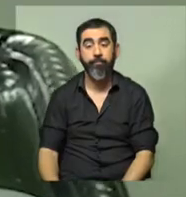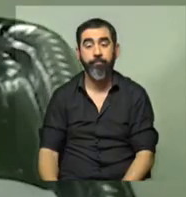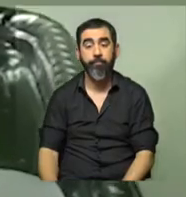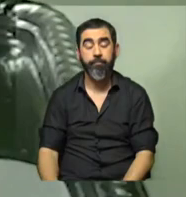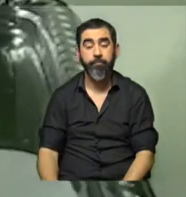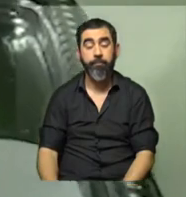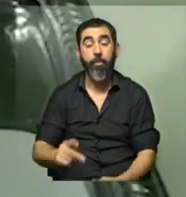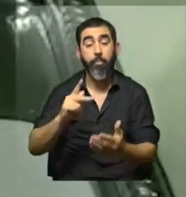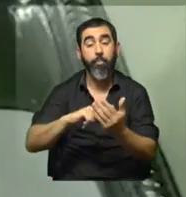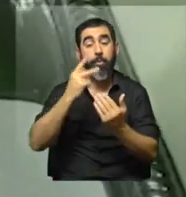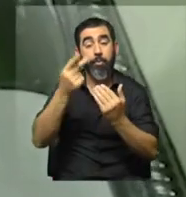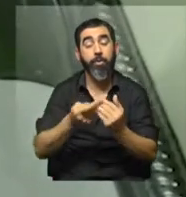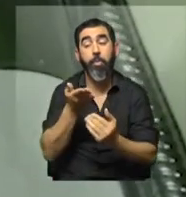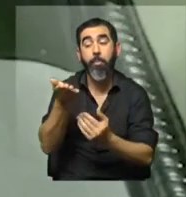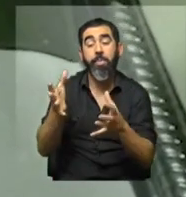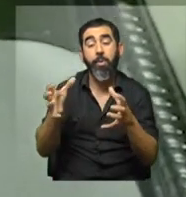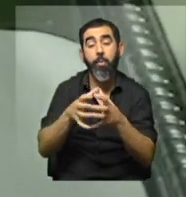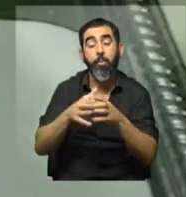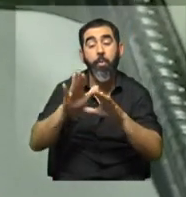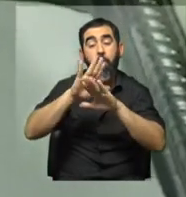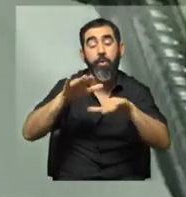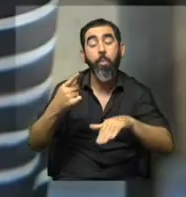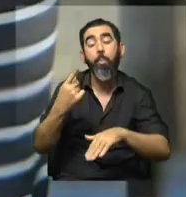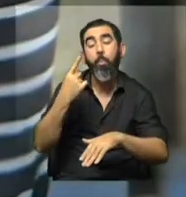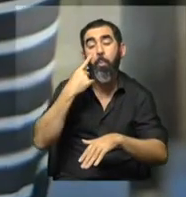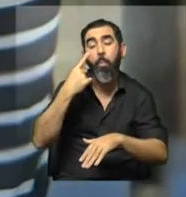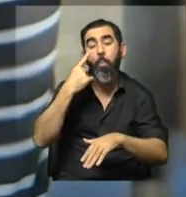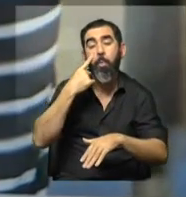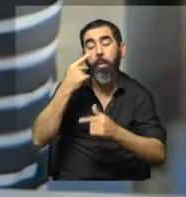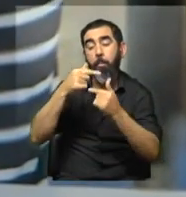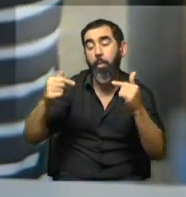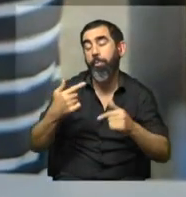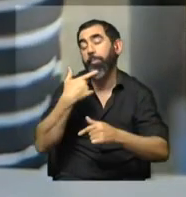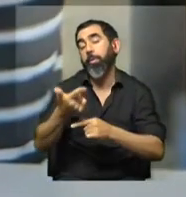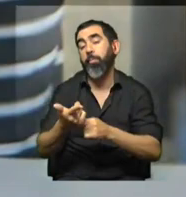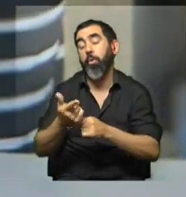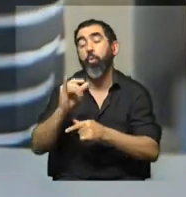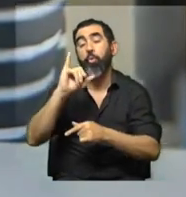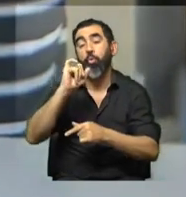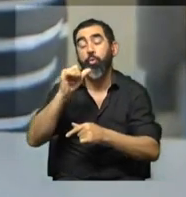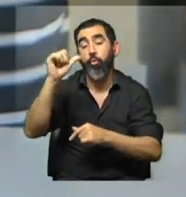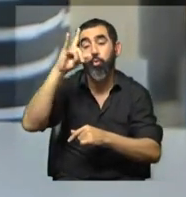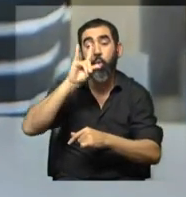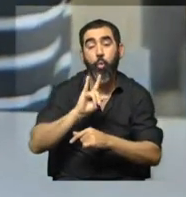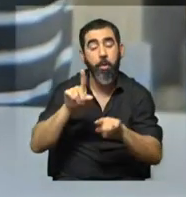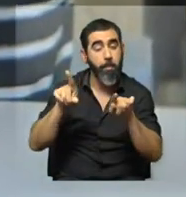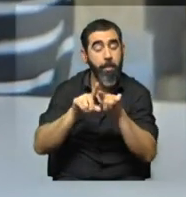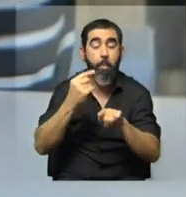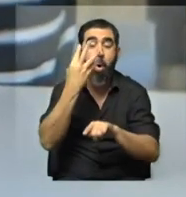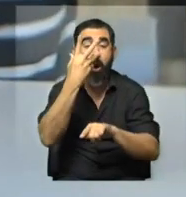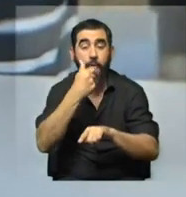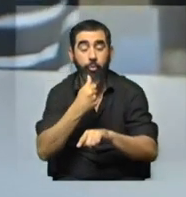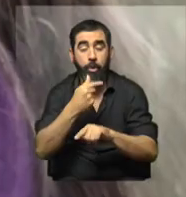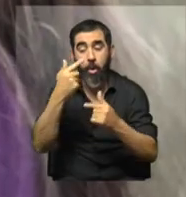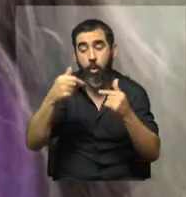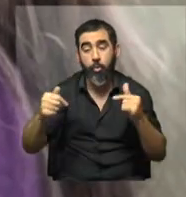En el proyecto le pedimos a un grupo de niños que probaran productos de referencia, por ejemplo, un yogur, hecho con la misma cantidad de azúcar que tienen los